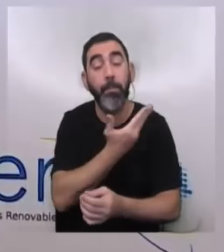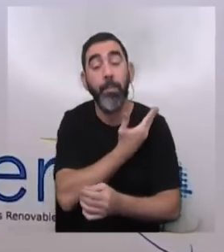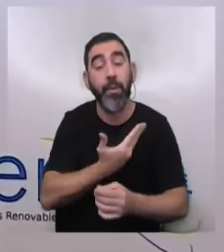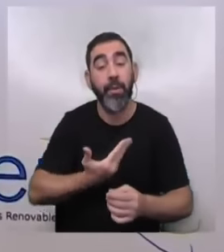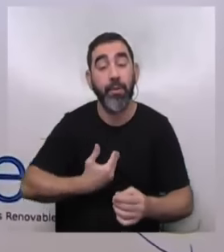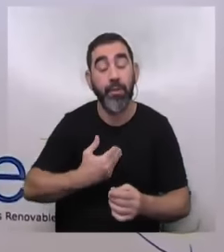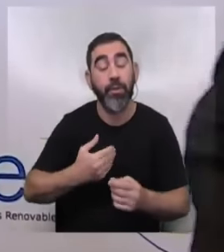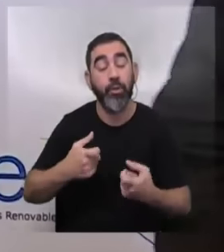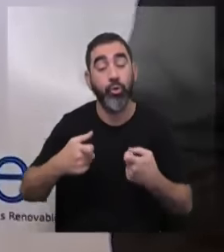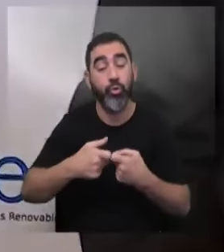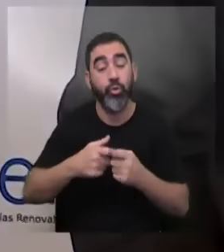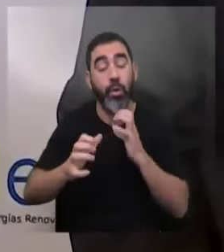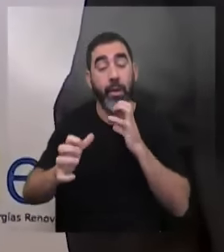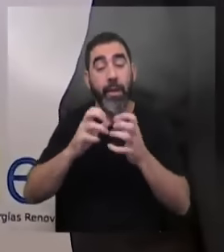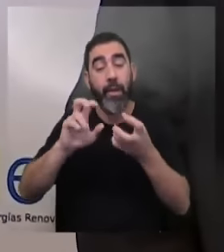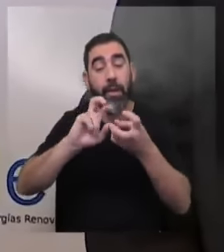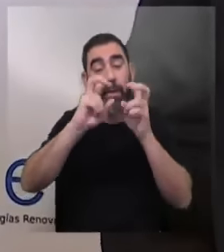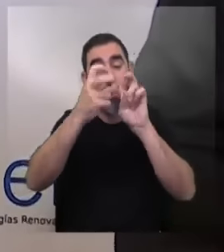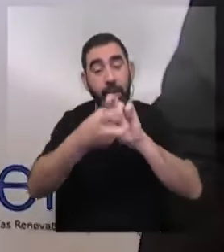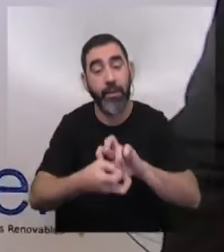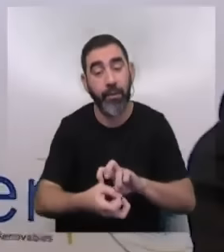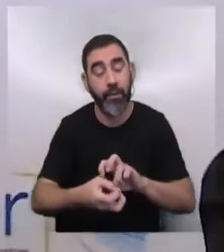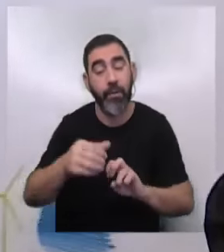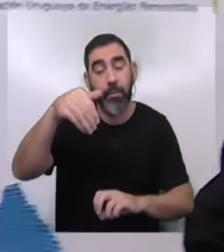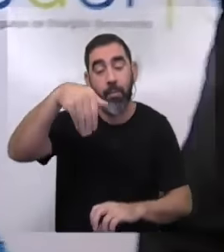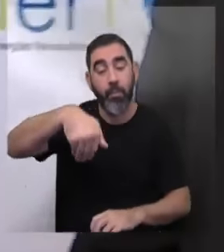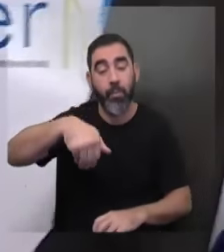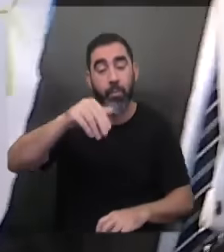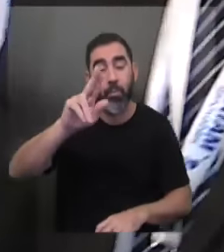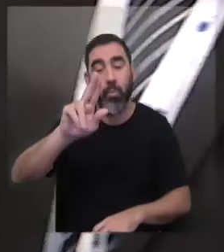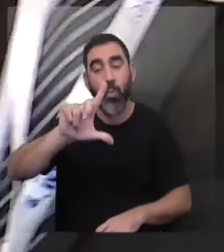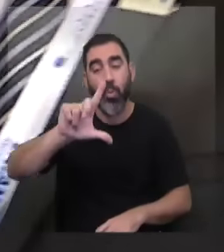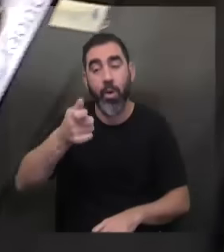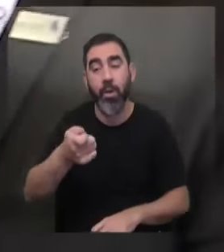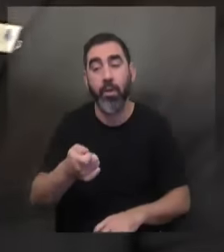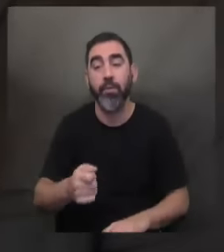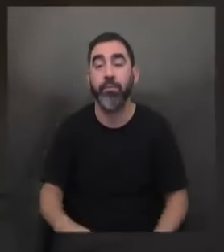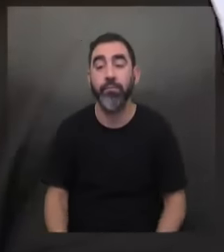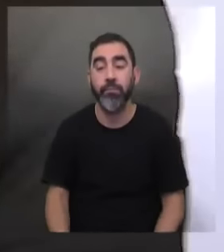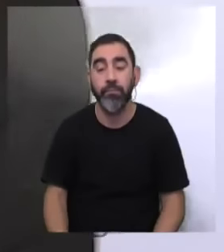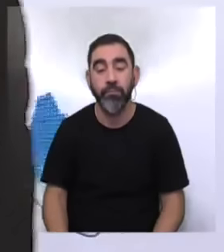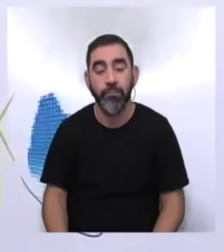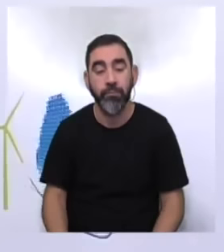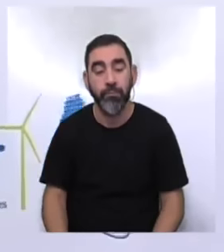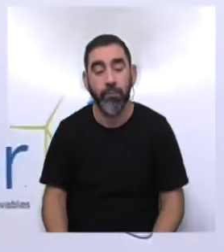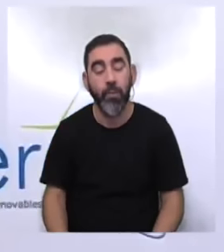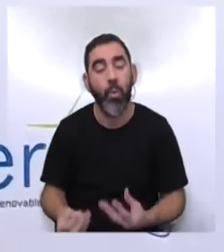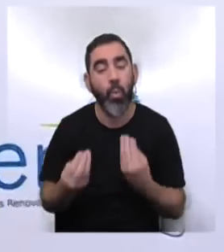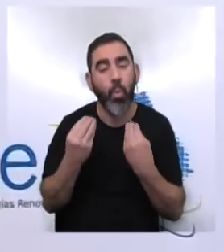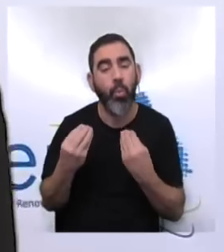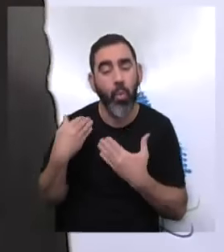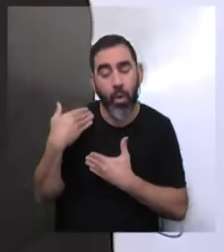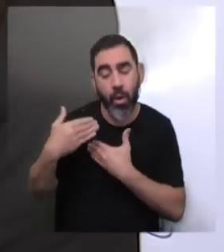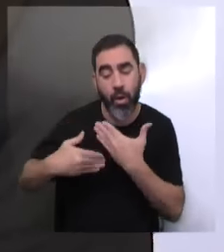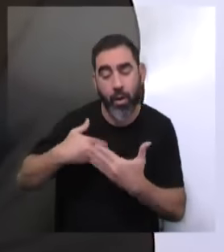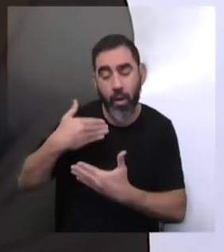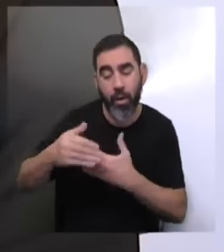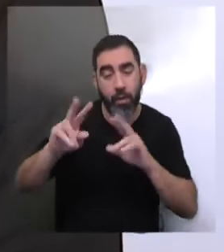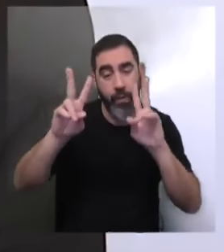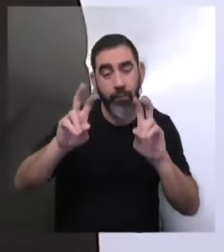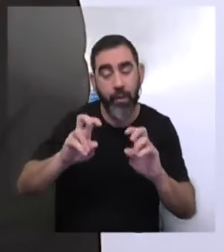de la asociación de energías renovables Marcelo mula Muchas gracias por estos minutos Bueno comentanos cómo se viene avanzando en la